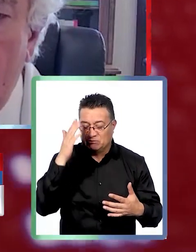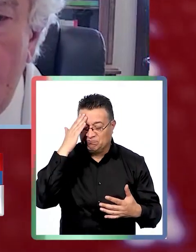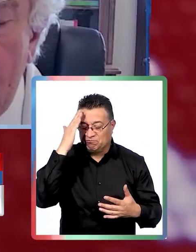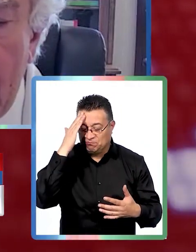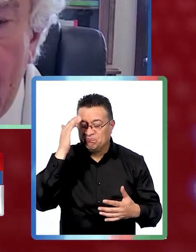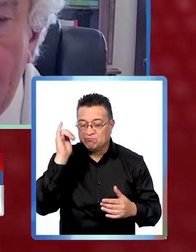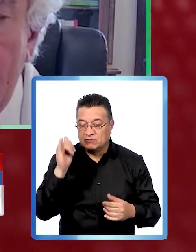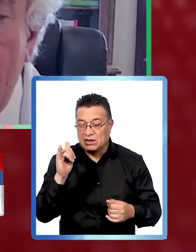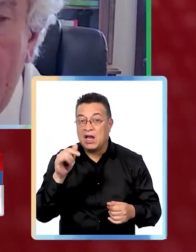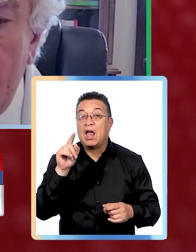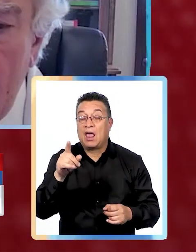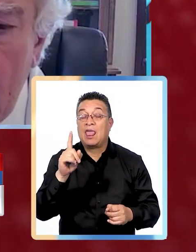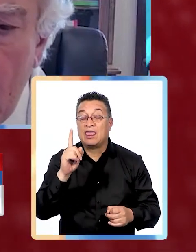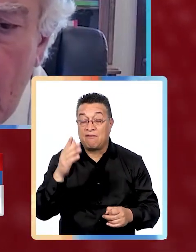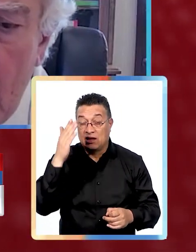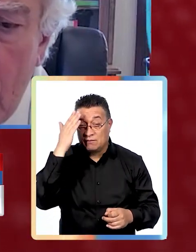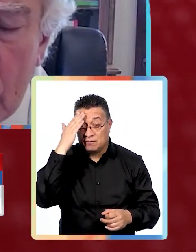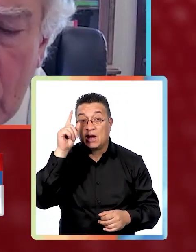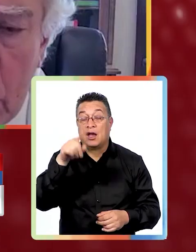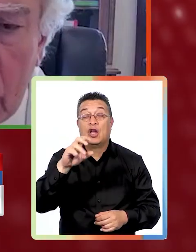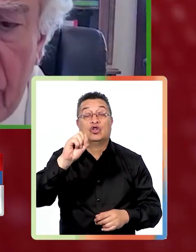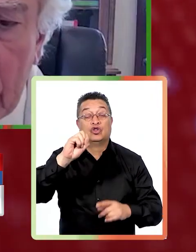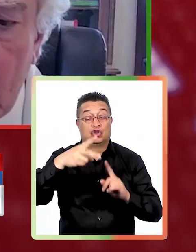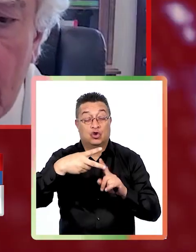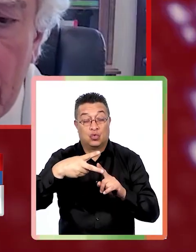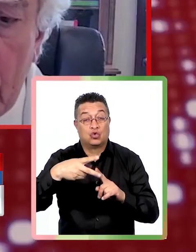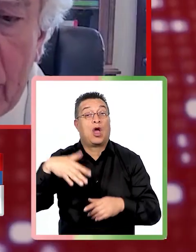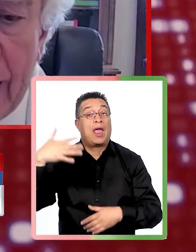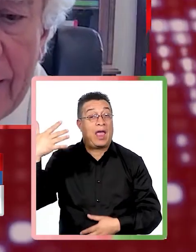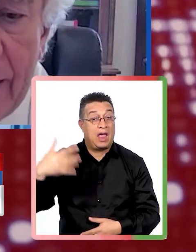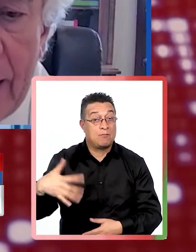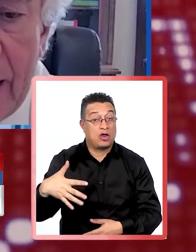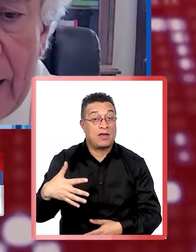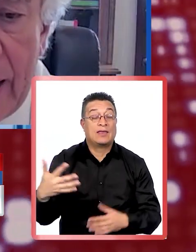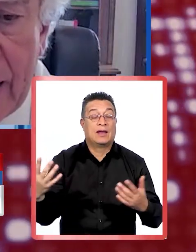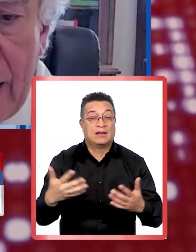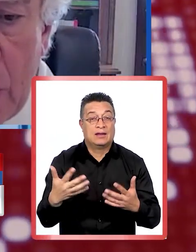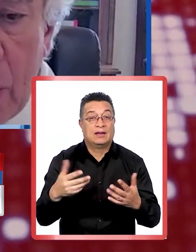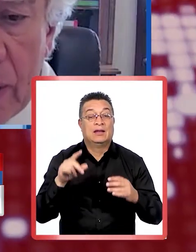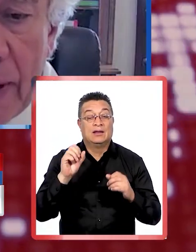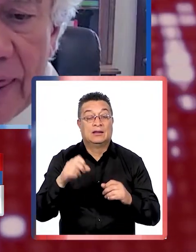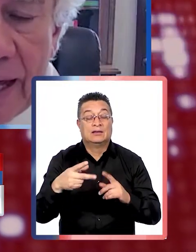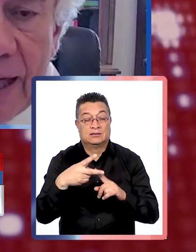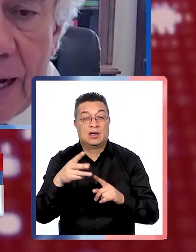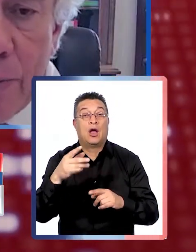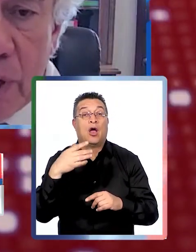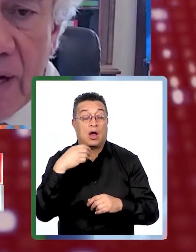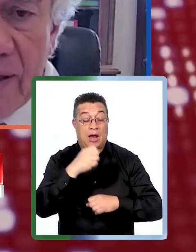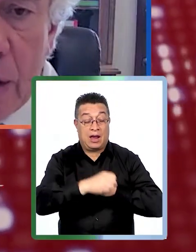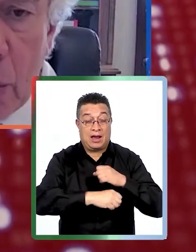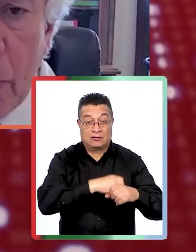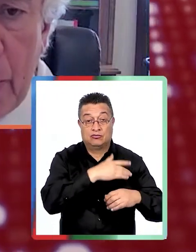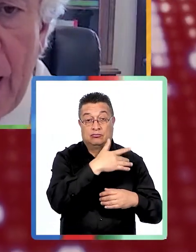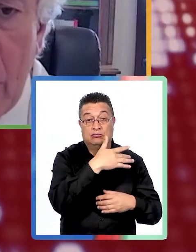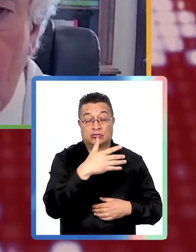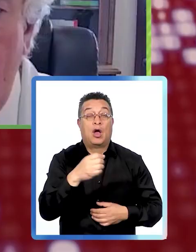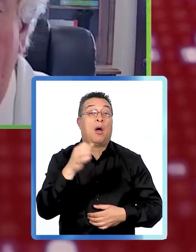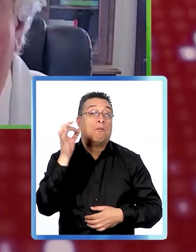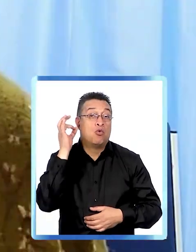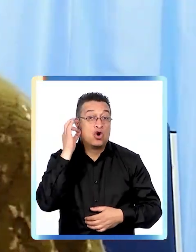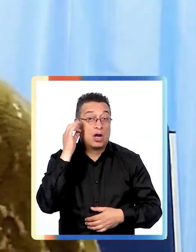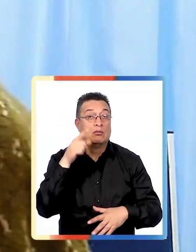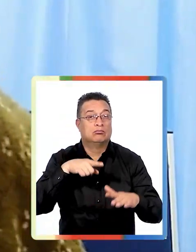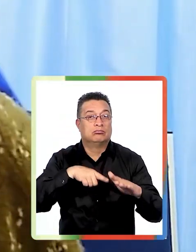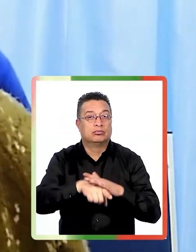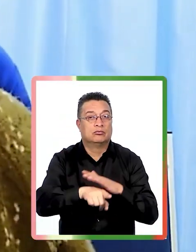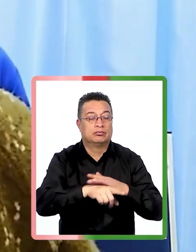que considerar que un segundo factor importante es que en las últimas décadas la mujer se ha incorporado a